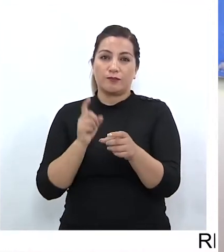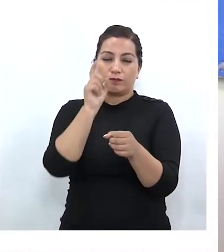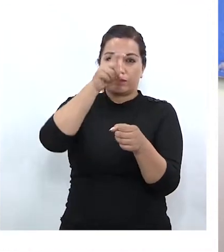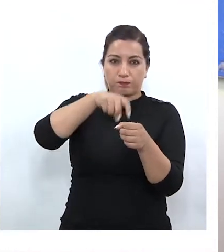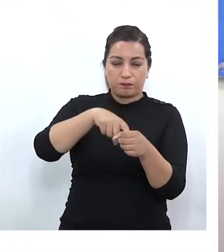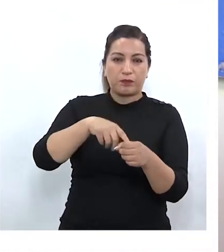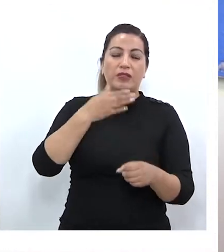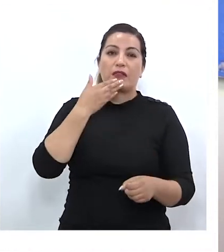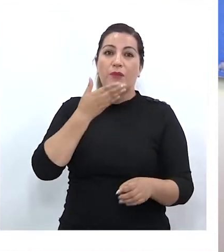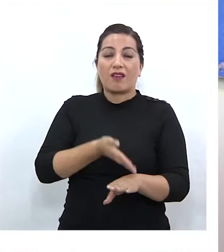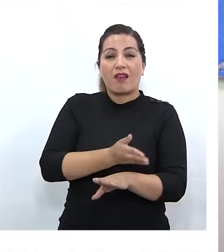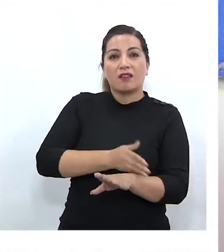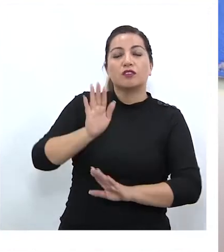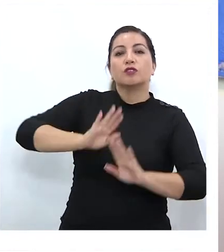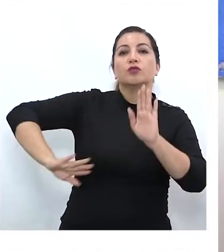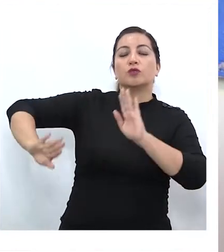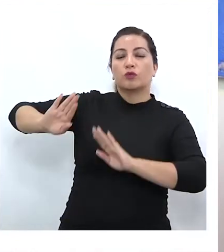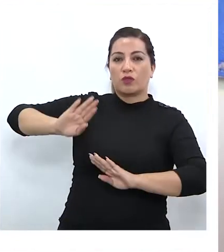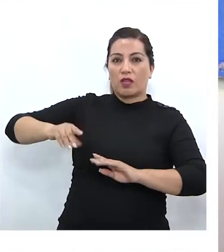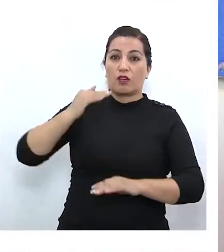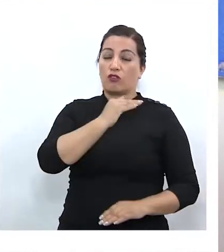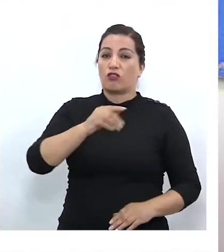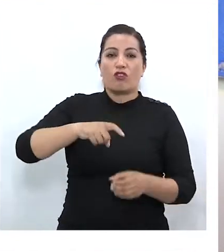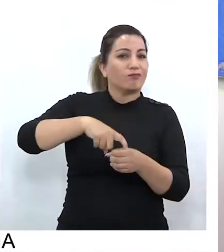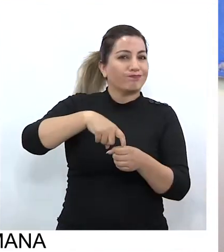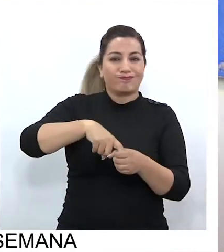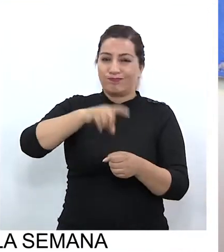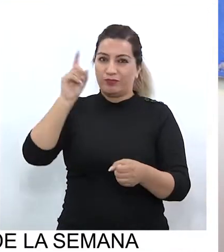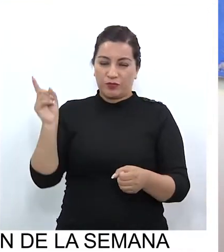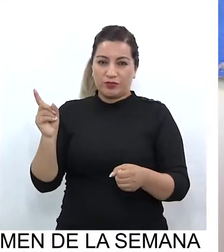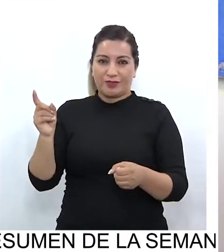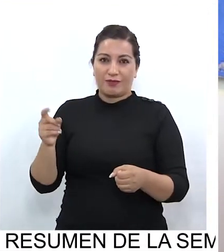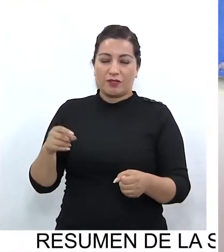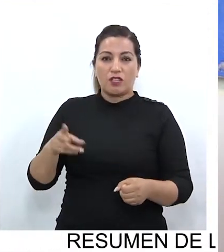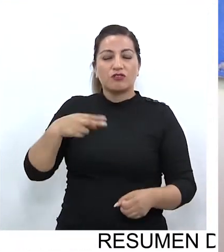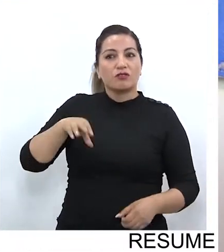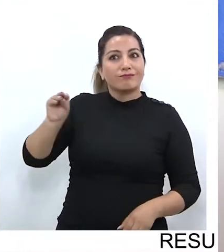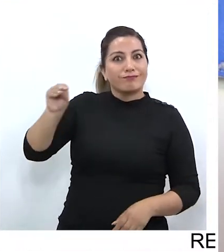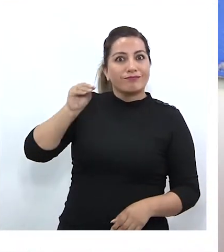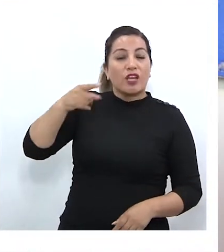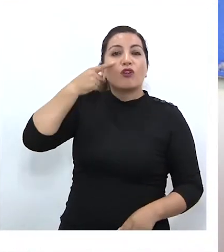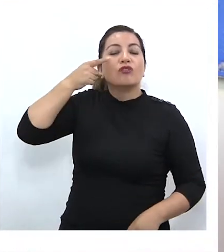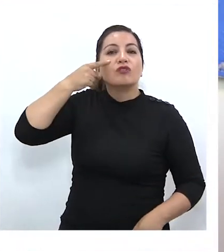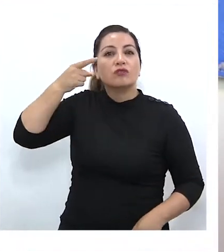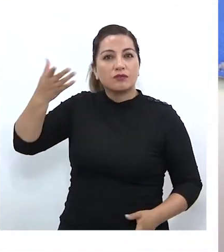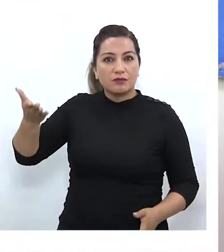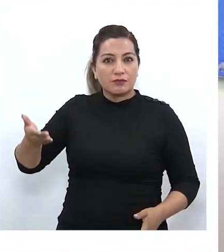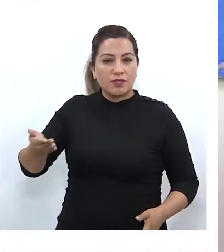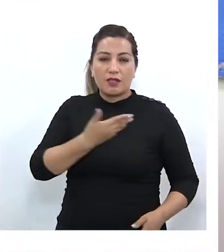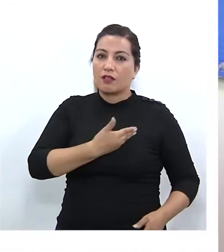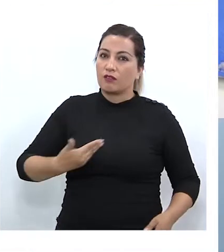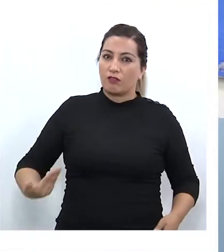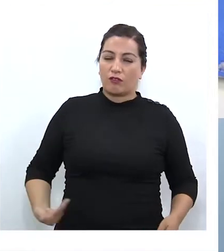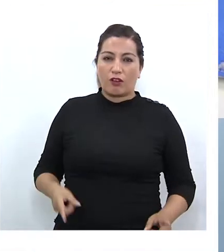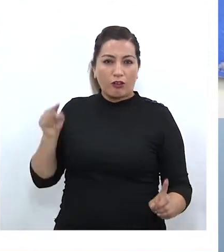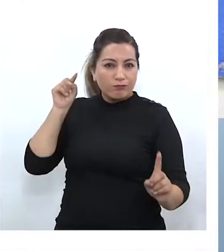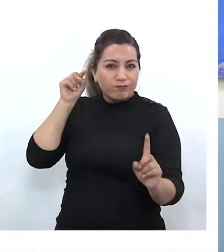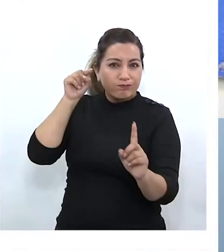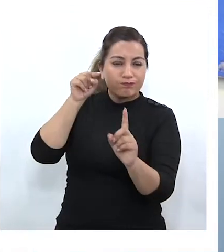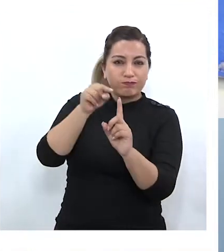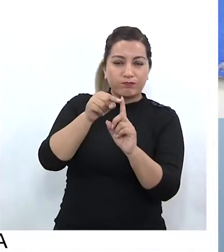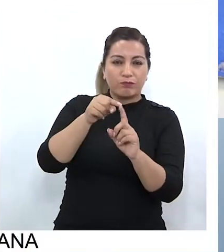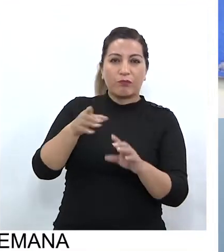modalidad, como también en la prevención de la deserción a través de mecanismos de alerta temprana que permiten identificar factores de riesgo y